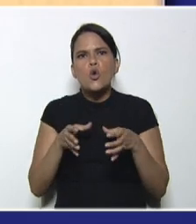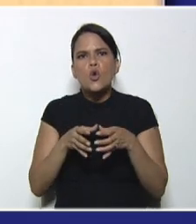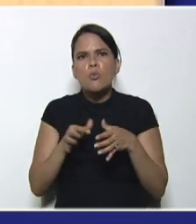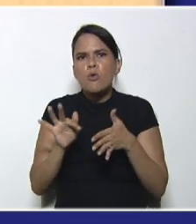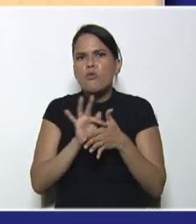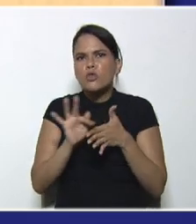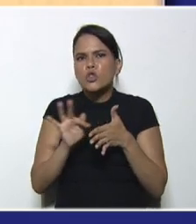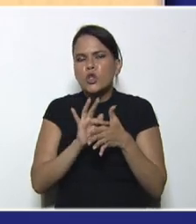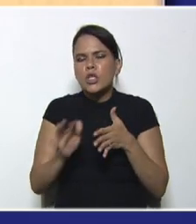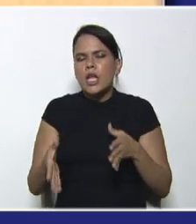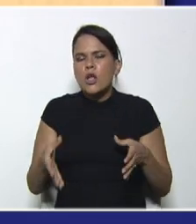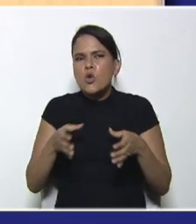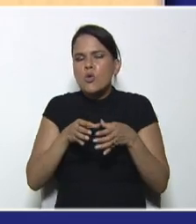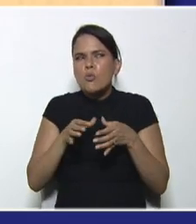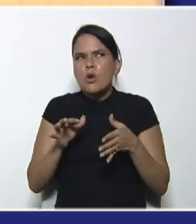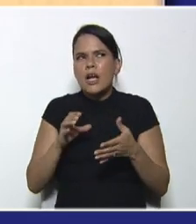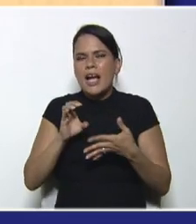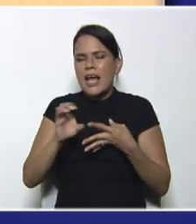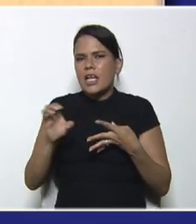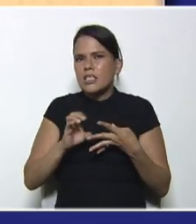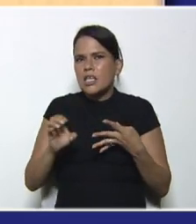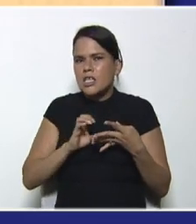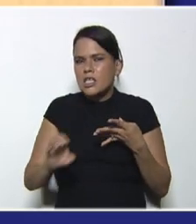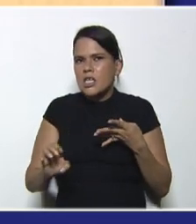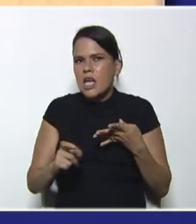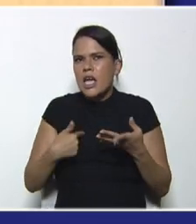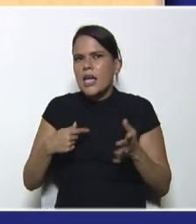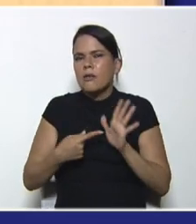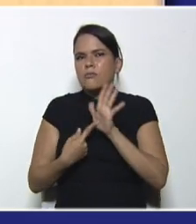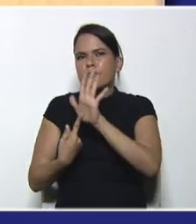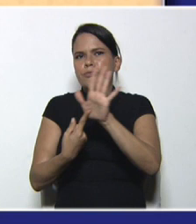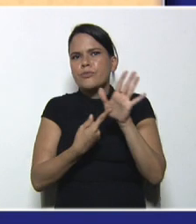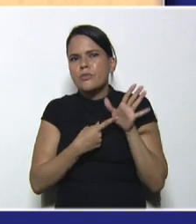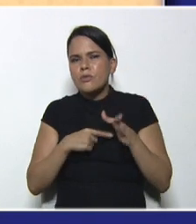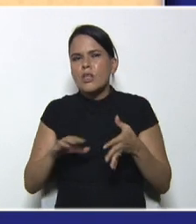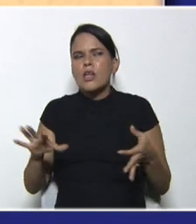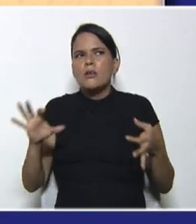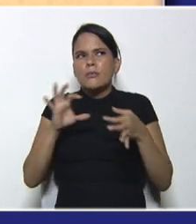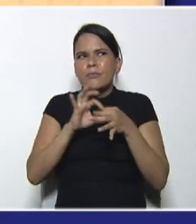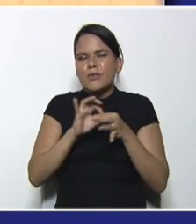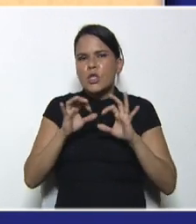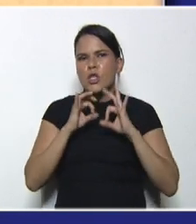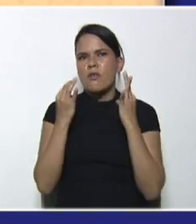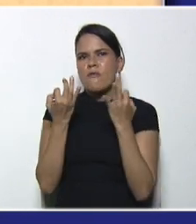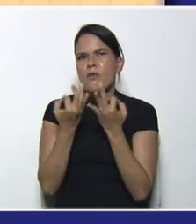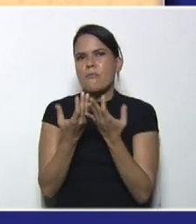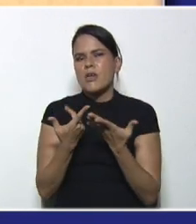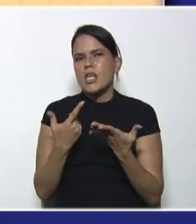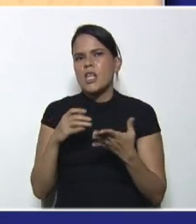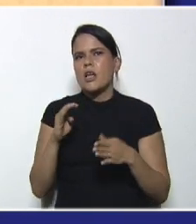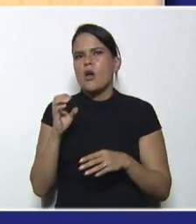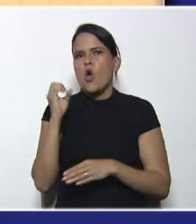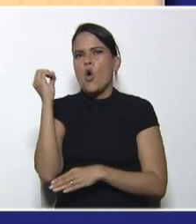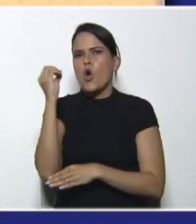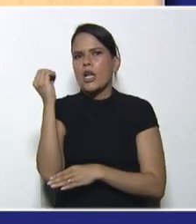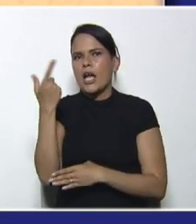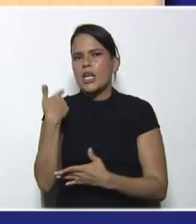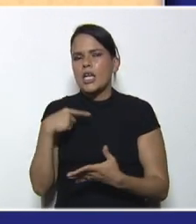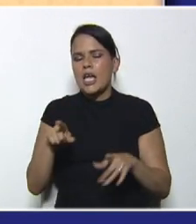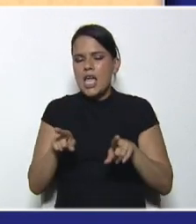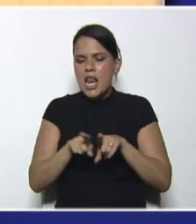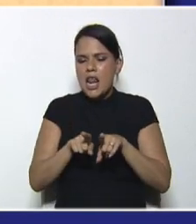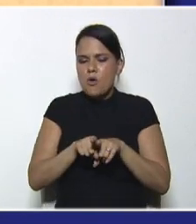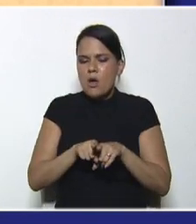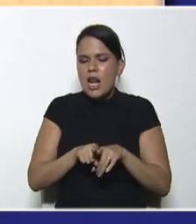de forma característica que identifica los compuestos de una misma familia orgánica y es el responsable de la semejanza entre